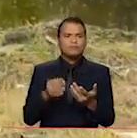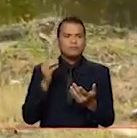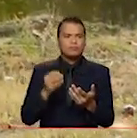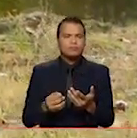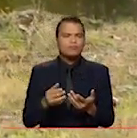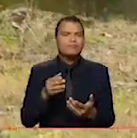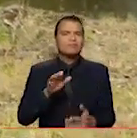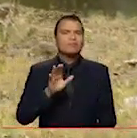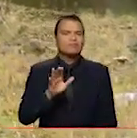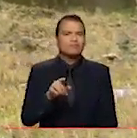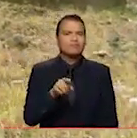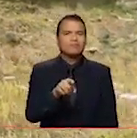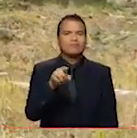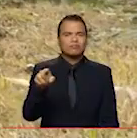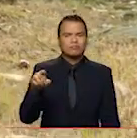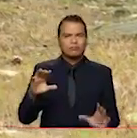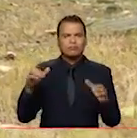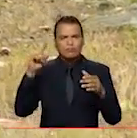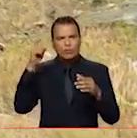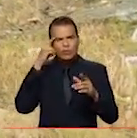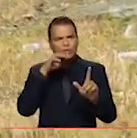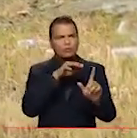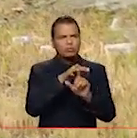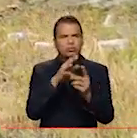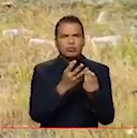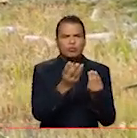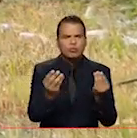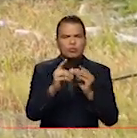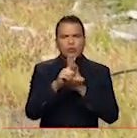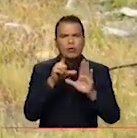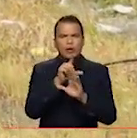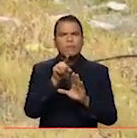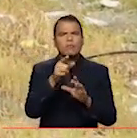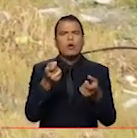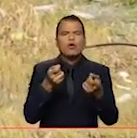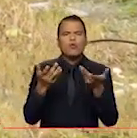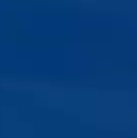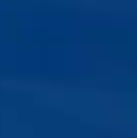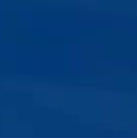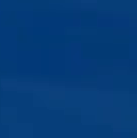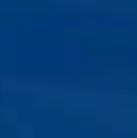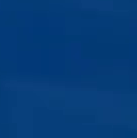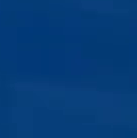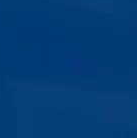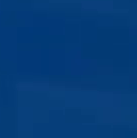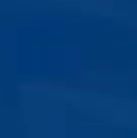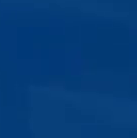los efectos de los ataques de la fuerza pública contra los grupos armados que operan en la zona rural.